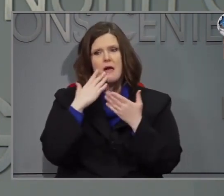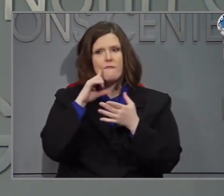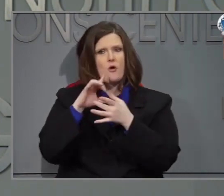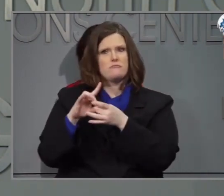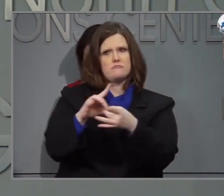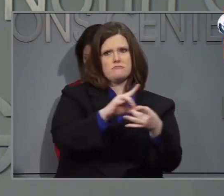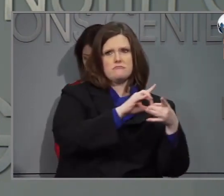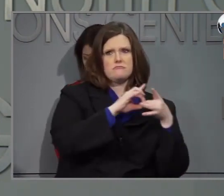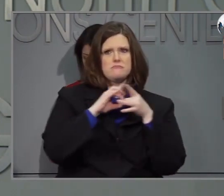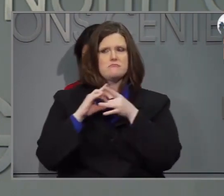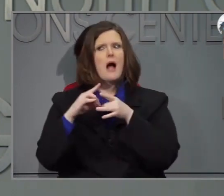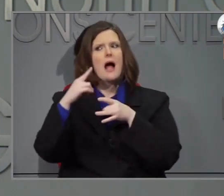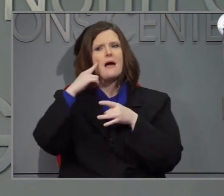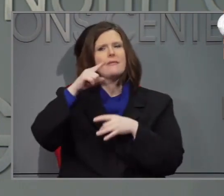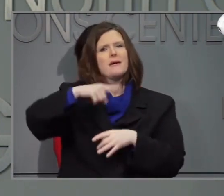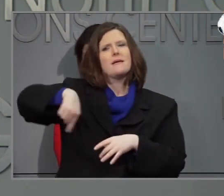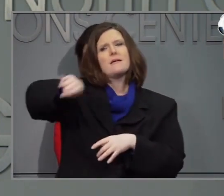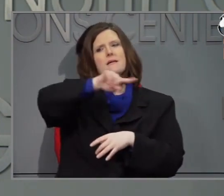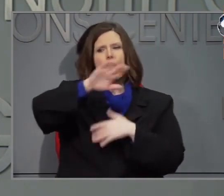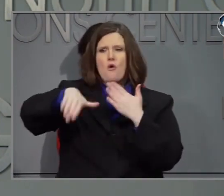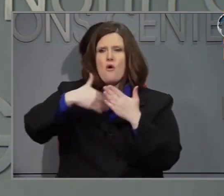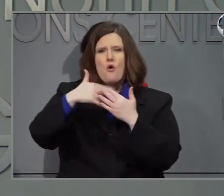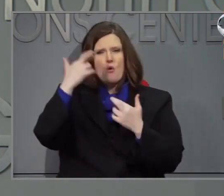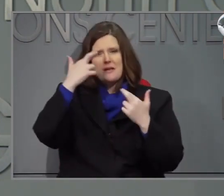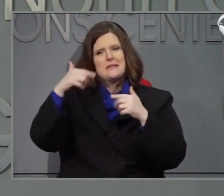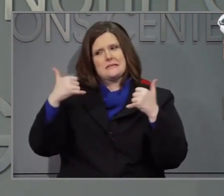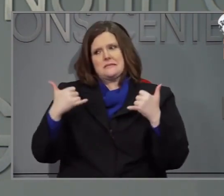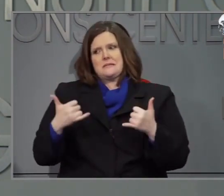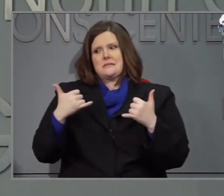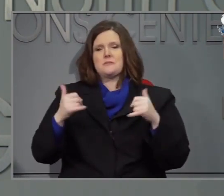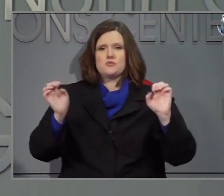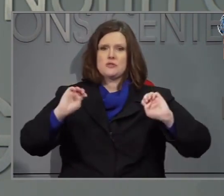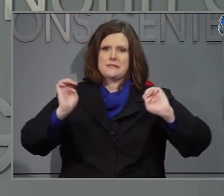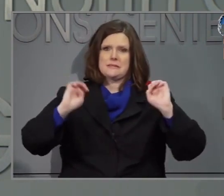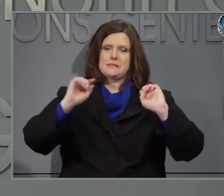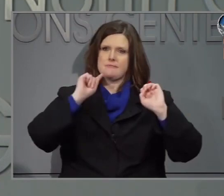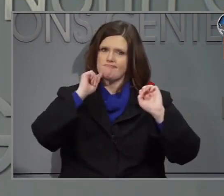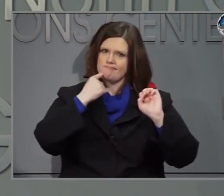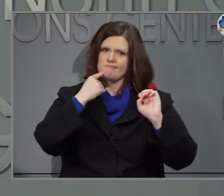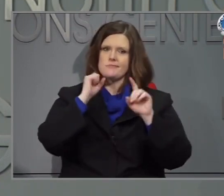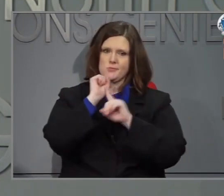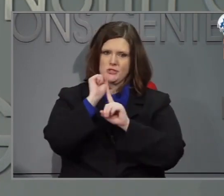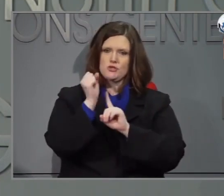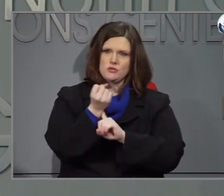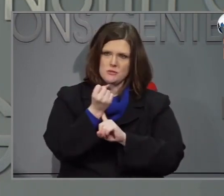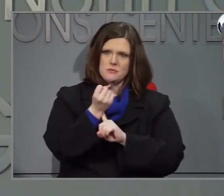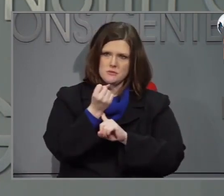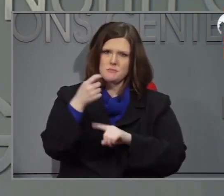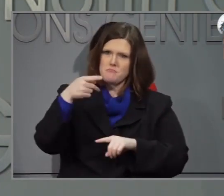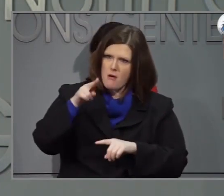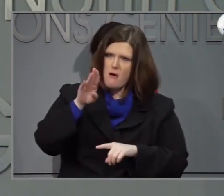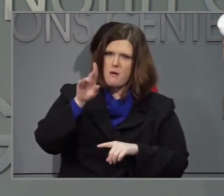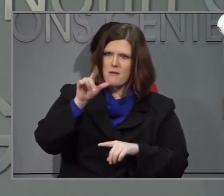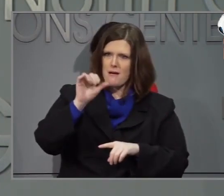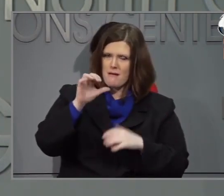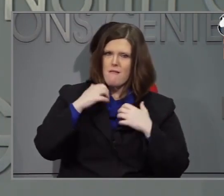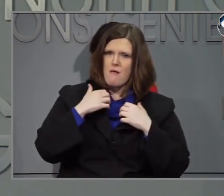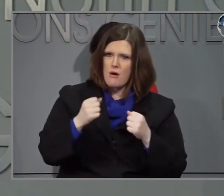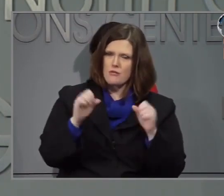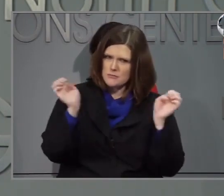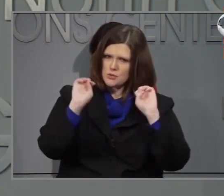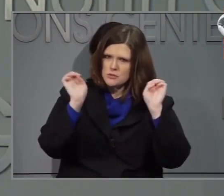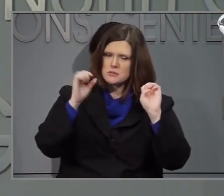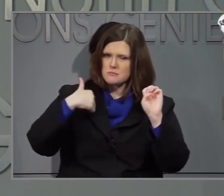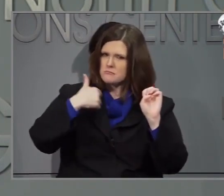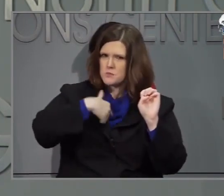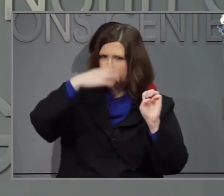junto con nuestra oficina porque todo mundo se da cuenta que esta es esta es una situación de salud pública de emergencia y tenemos que